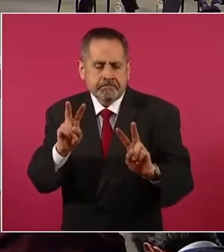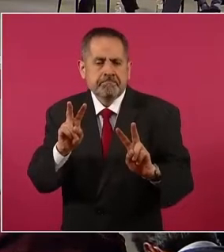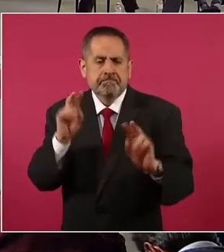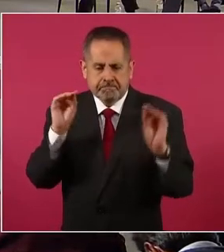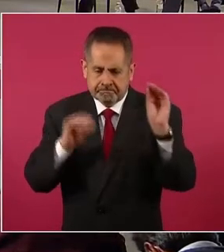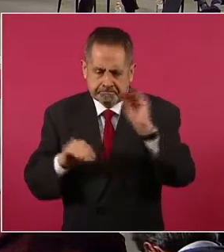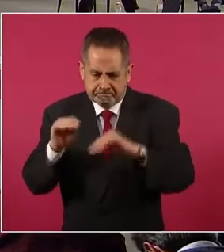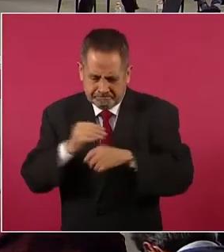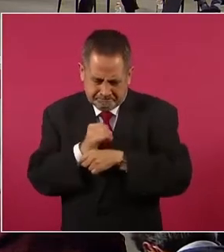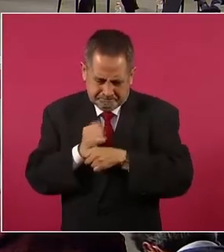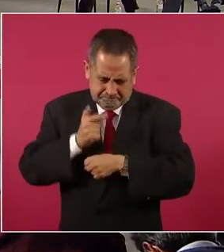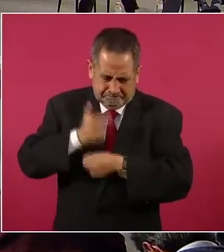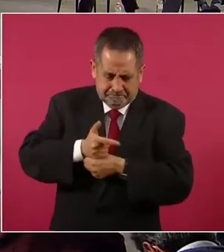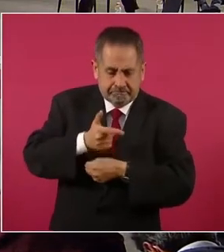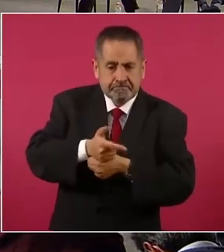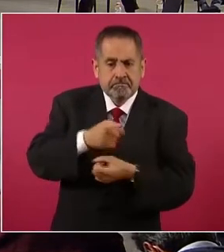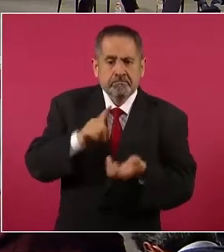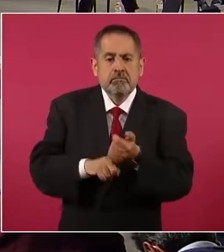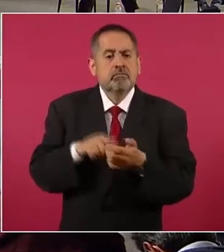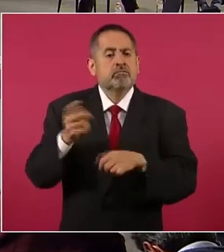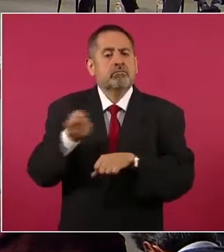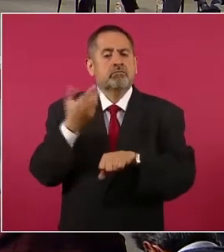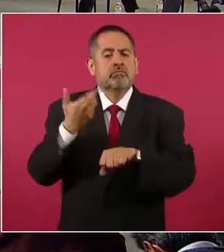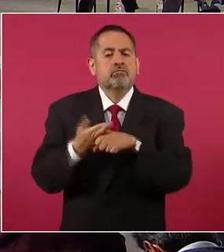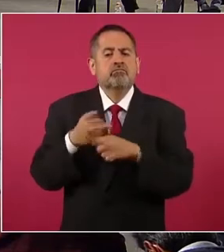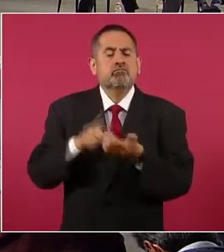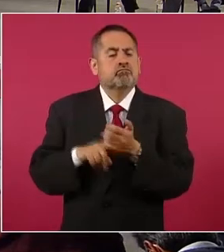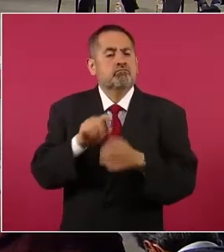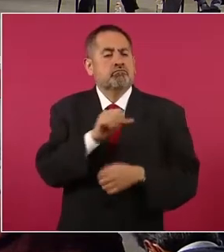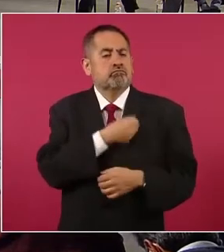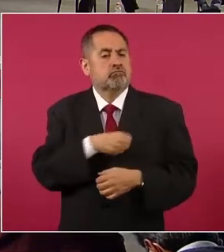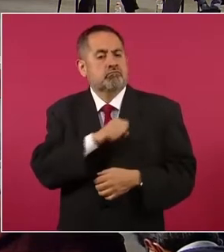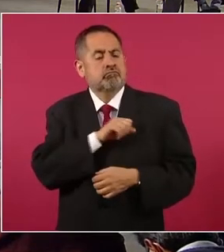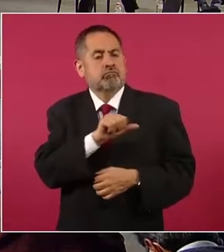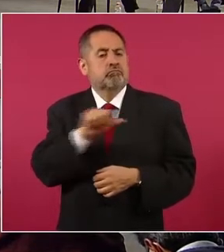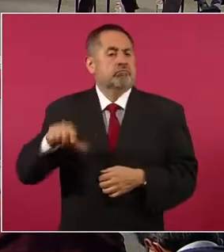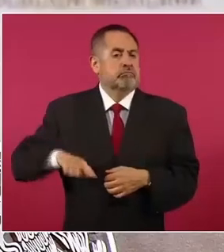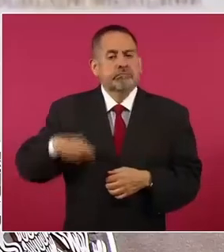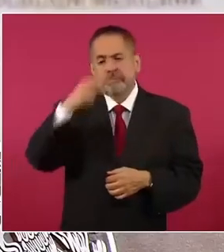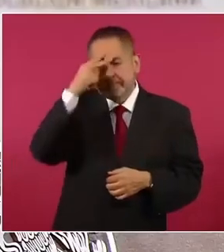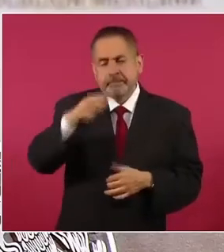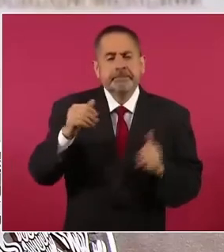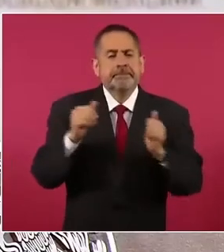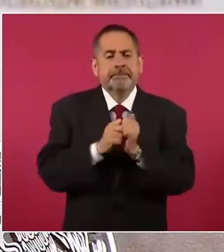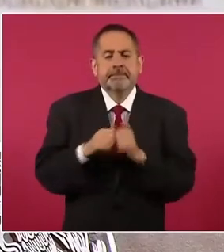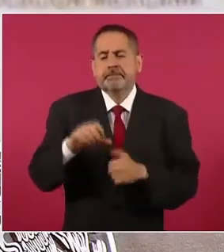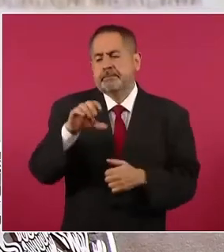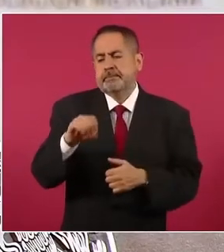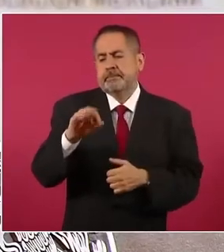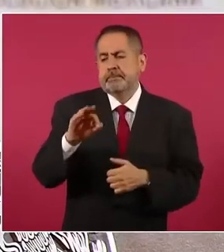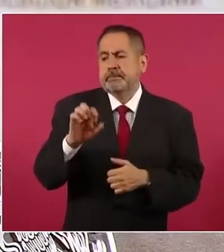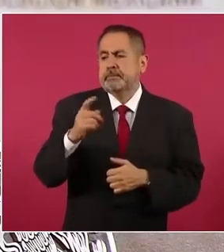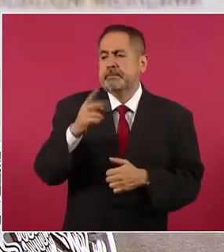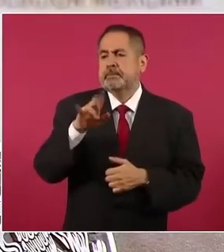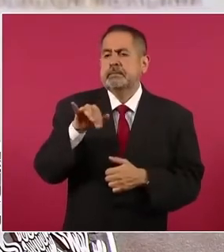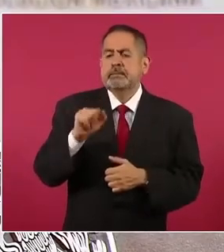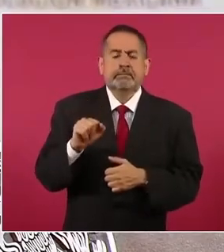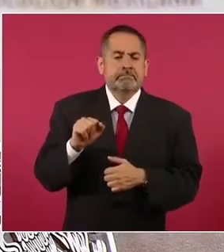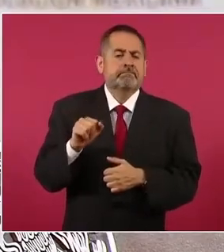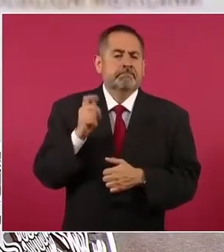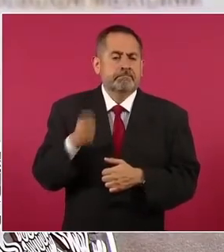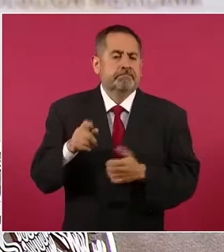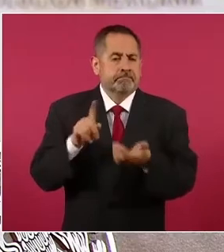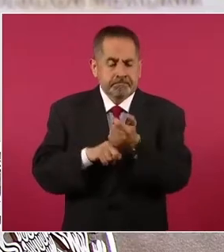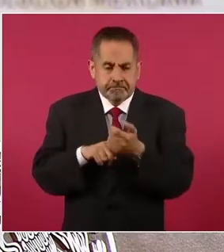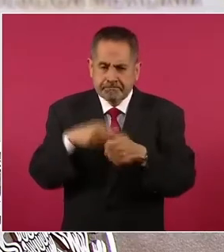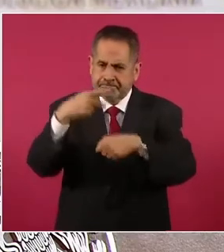trabajo científico realizado por la Secretaría de Salud del Gobierno de México a través de la COFEPRIS, así como los riesgos